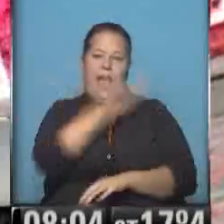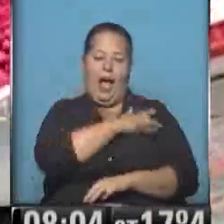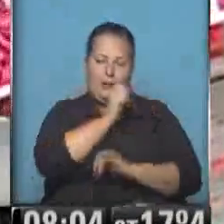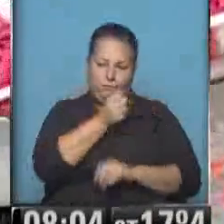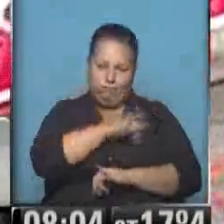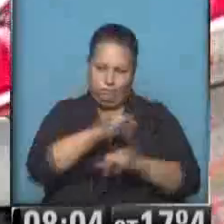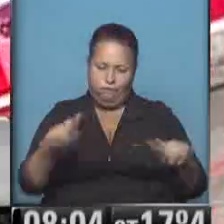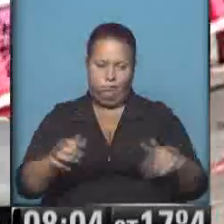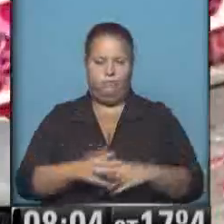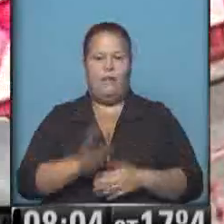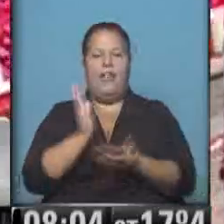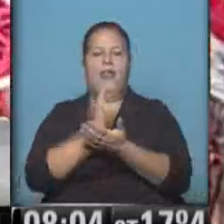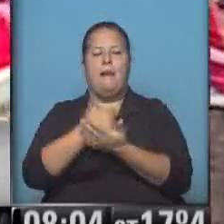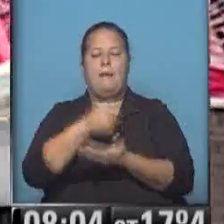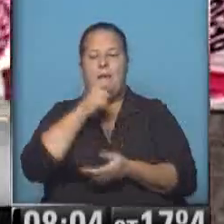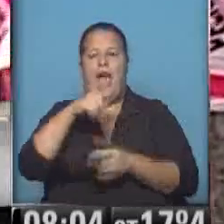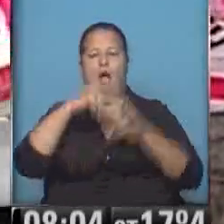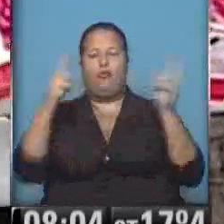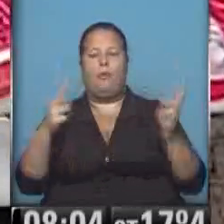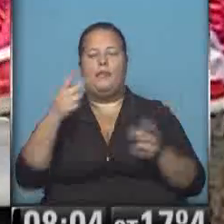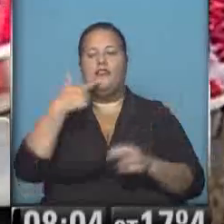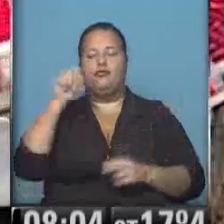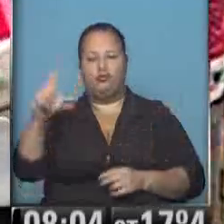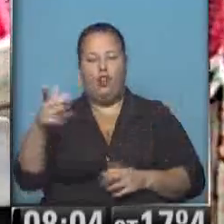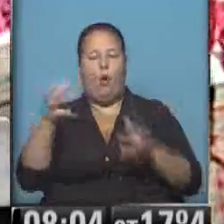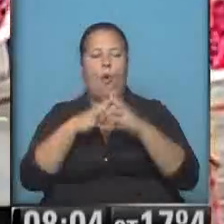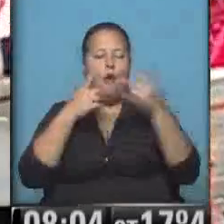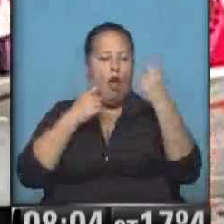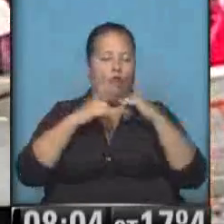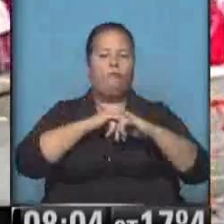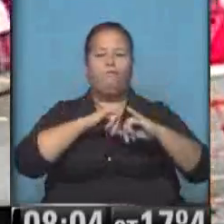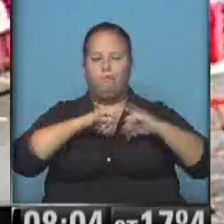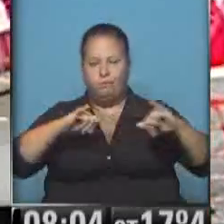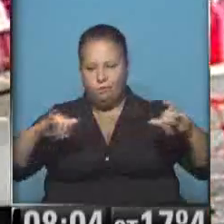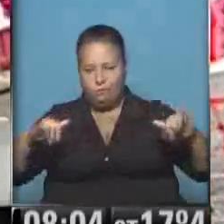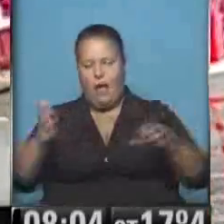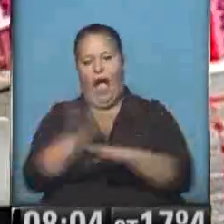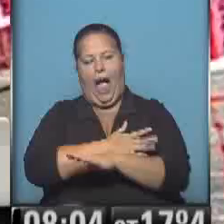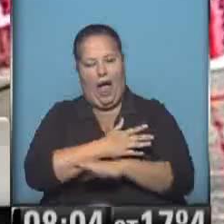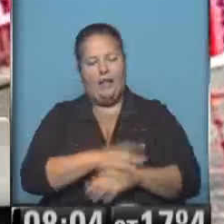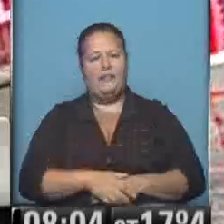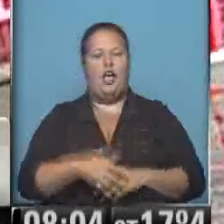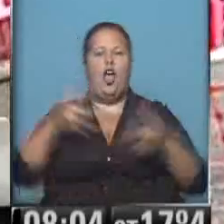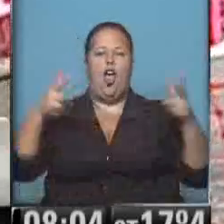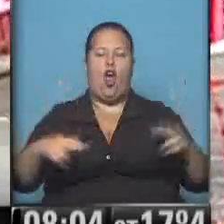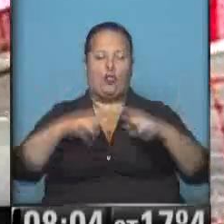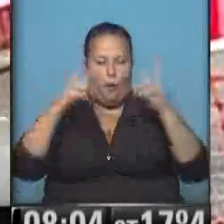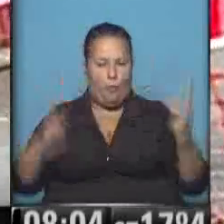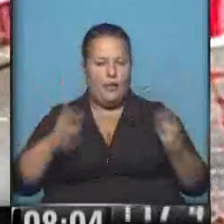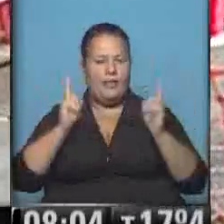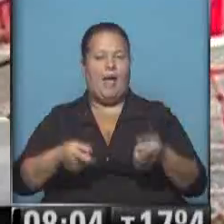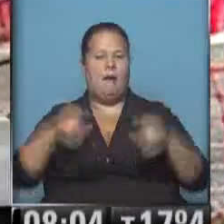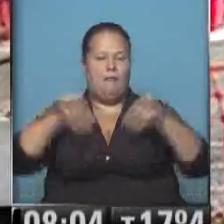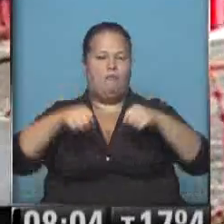anteriormente. El Departamento de Prensa de Autopista del Sol y del órgano de control les ha avisado previamente tanto del corte del puente como de